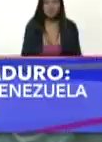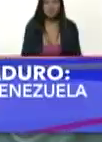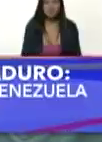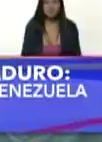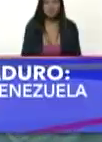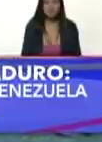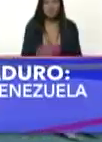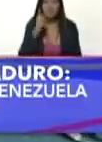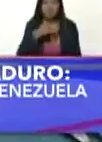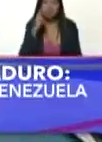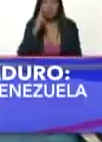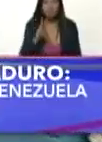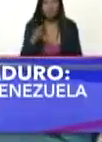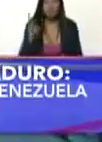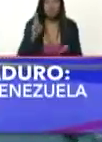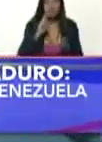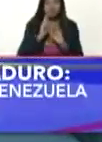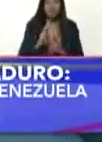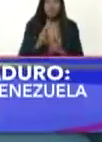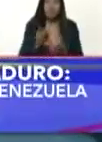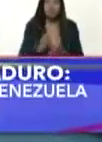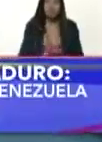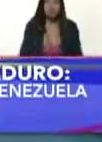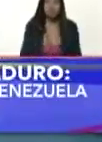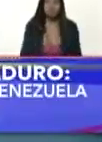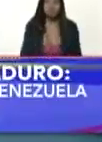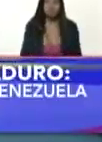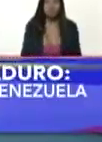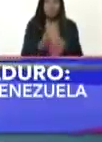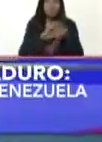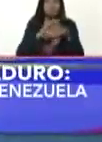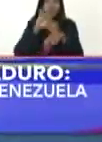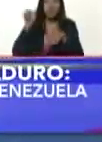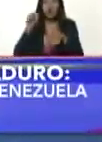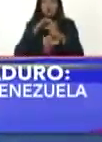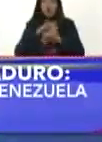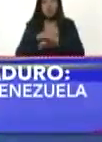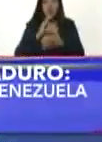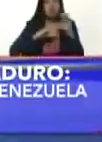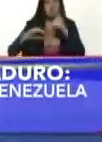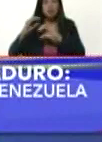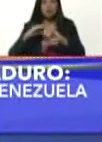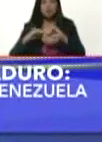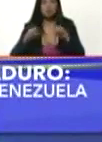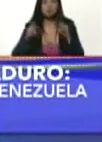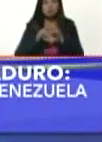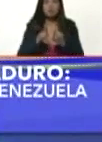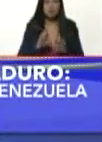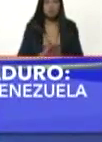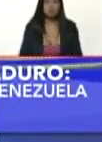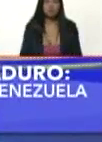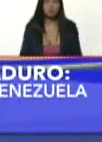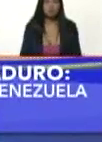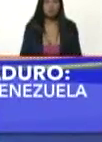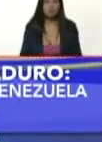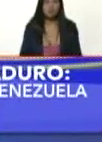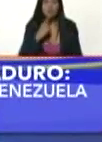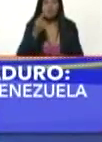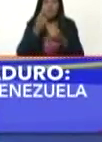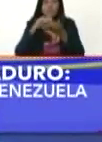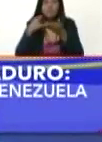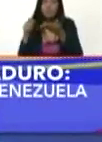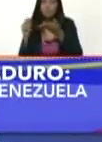y quiero ver los resultados. Y además, ministro Jorge Rodríguez, ministro de Comunicación, vamos a diseñar,